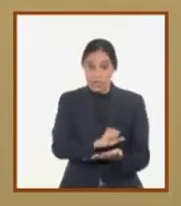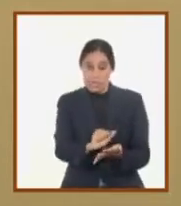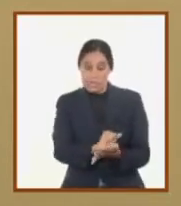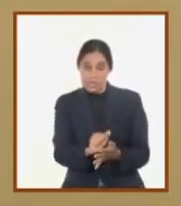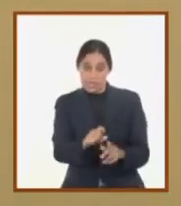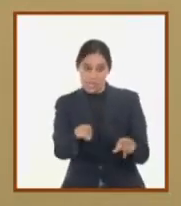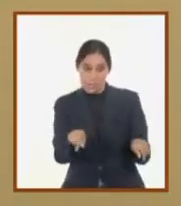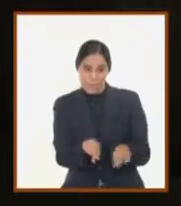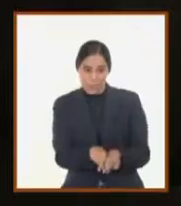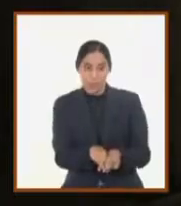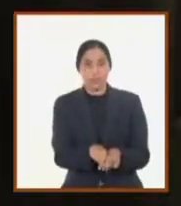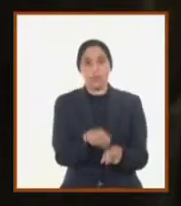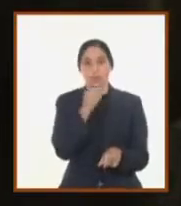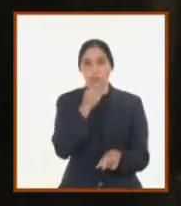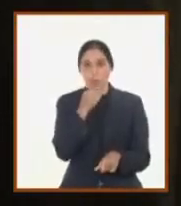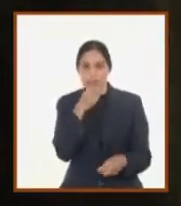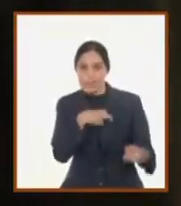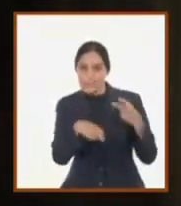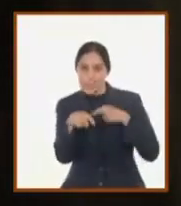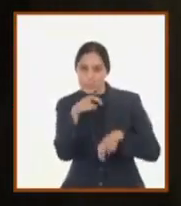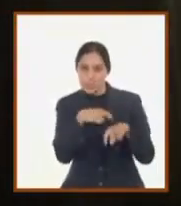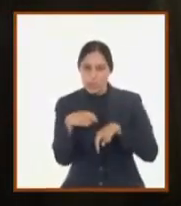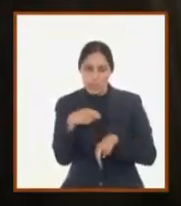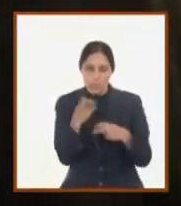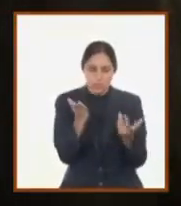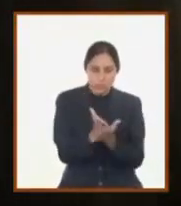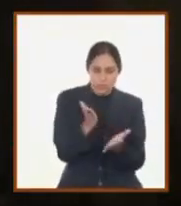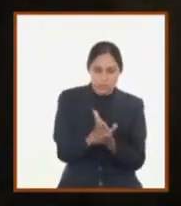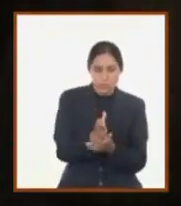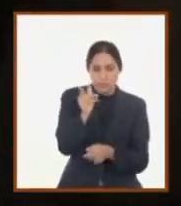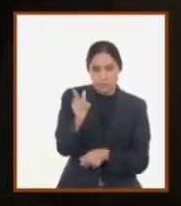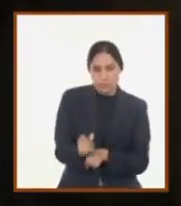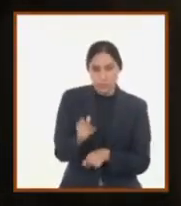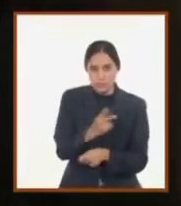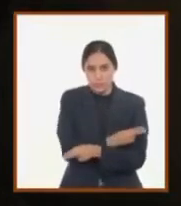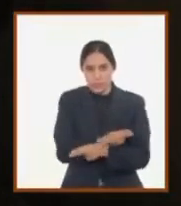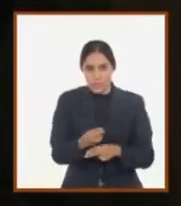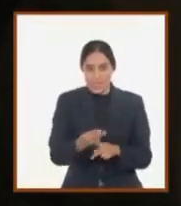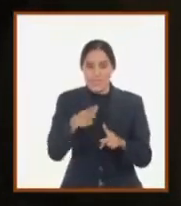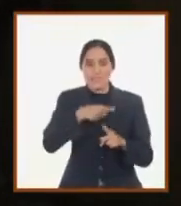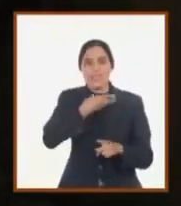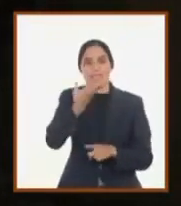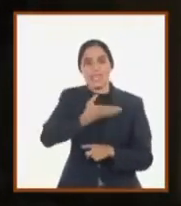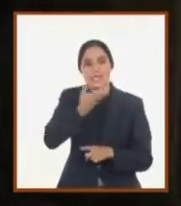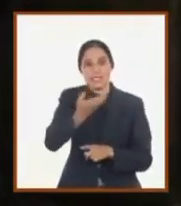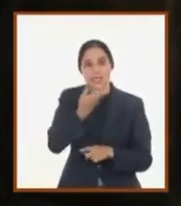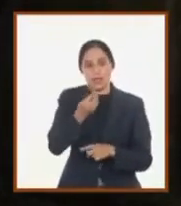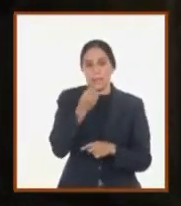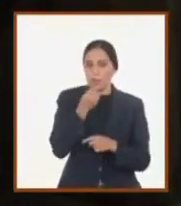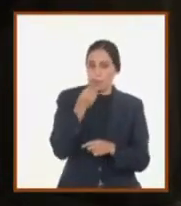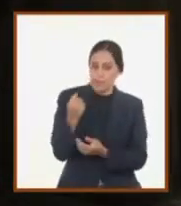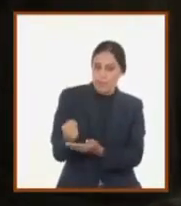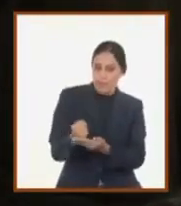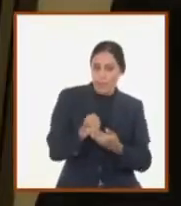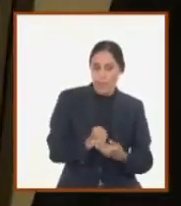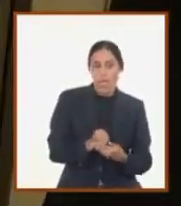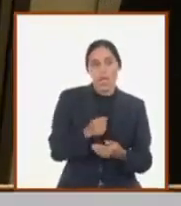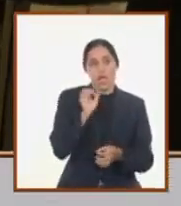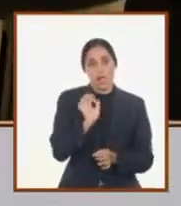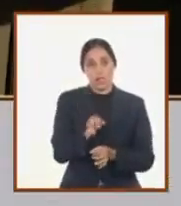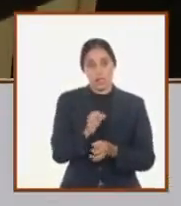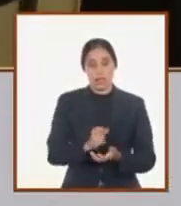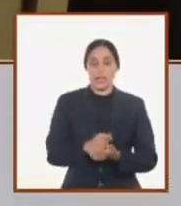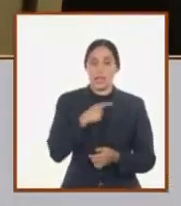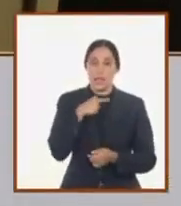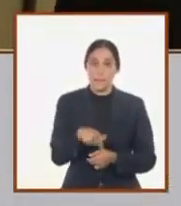mediante la cual pueden acceder Los investigadores los estudiantes de historia que quieran hacer sus tesis como como como sucedió bueno por ejemplo en mi